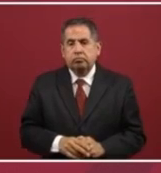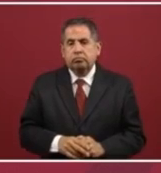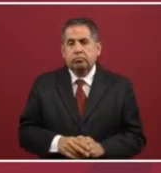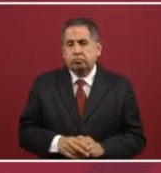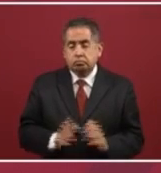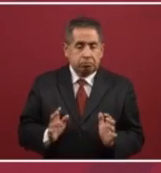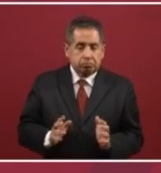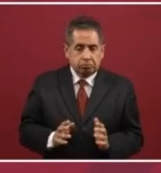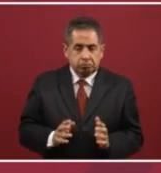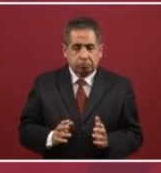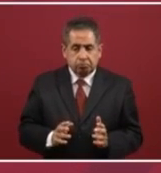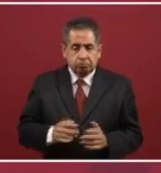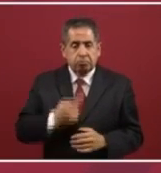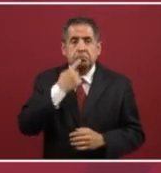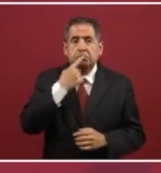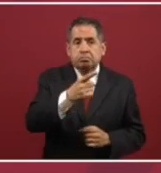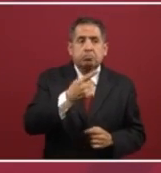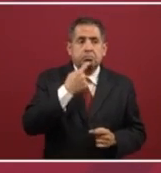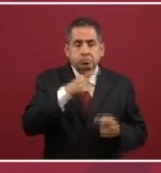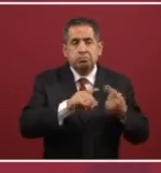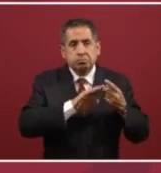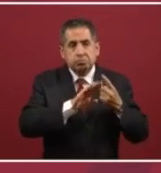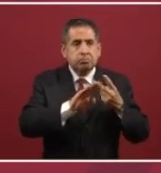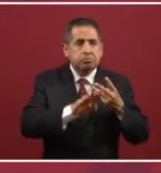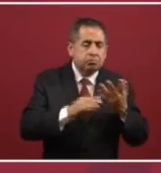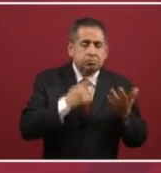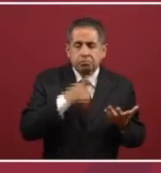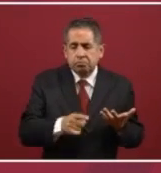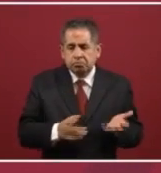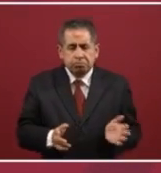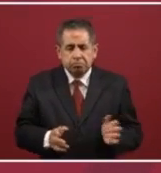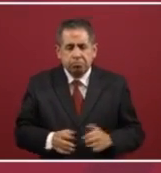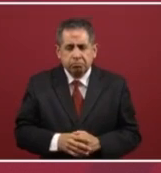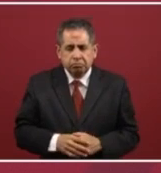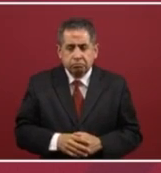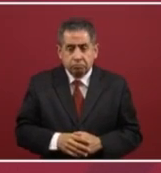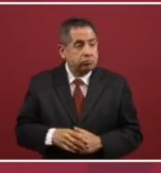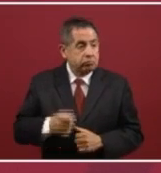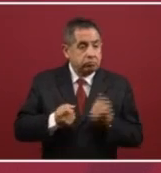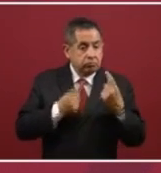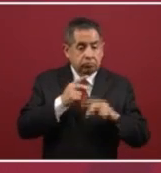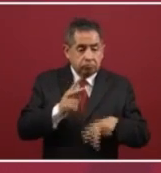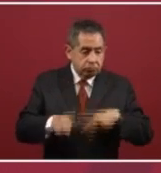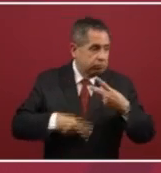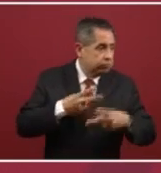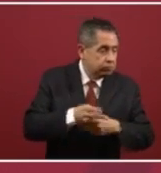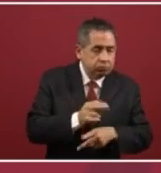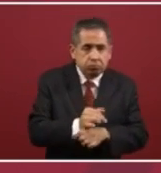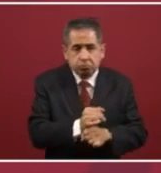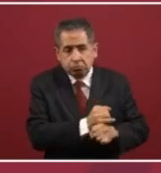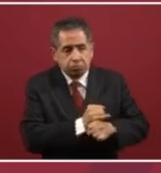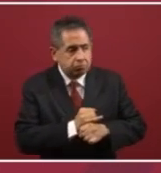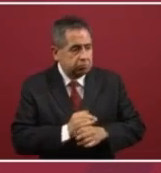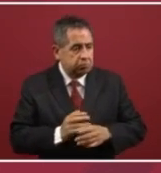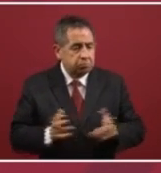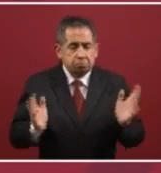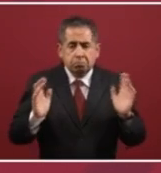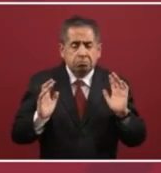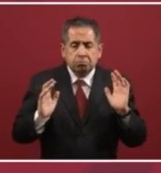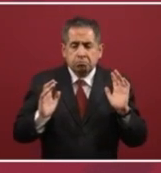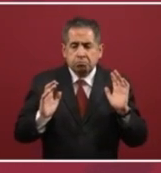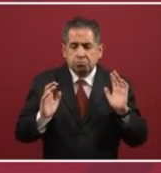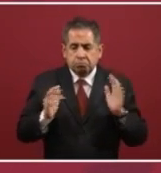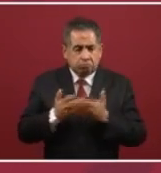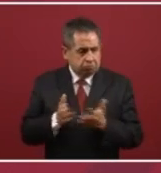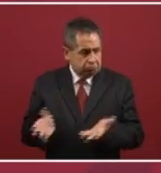el presidente de méxico andrés manuel lópez obrador descartó que se suspenda la construcción del nuevo aeropuerto en la base militar de santa